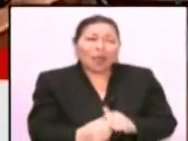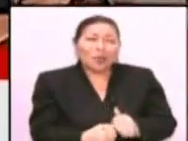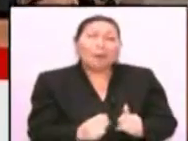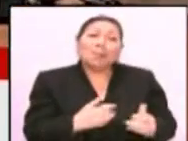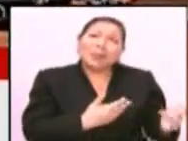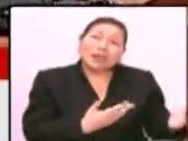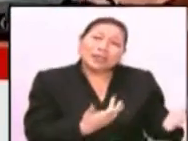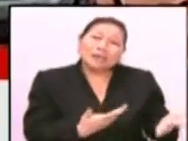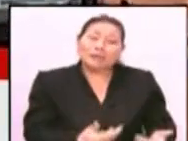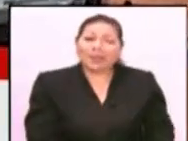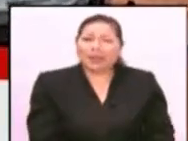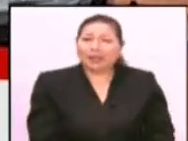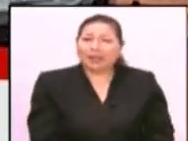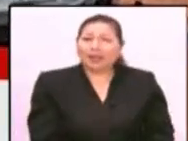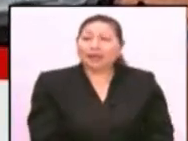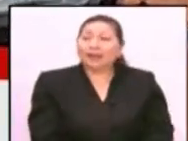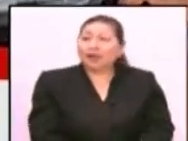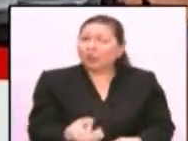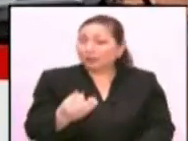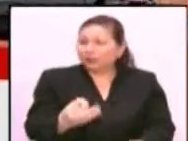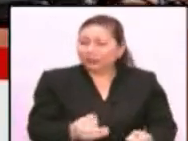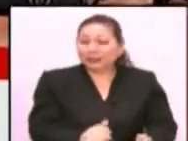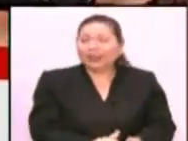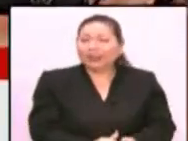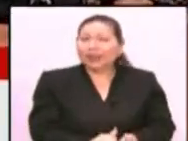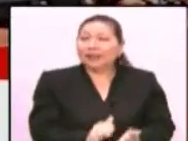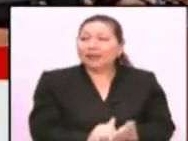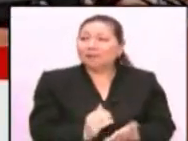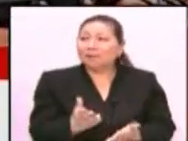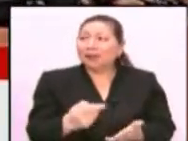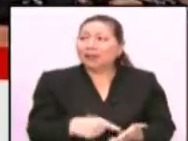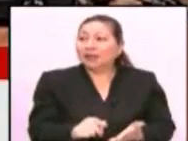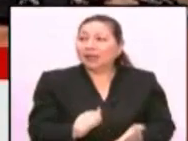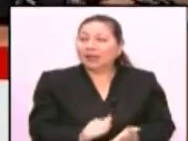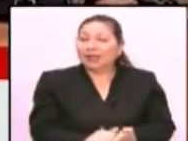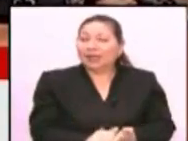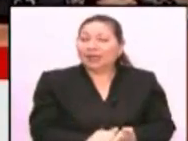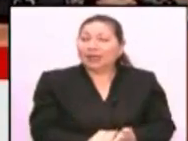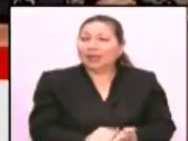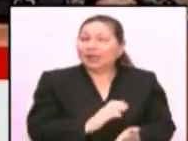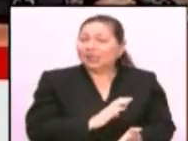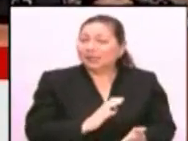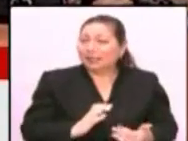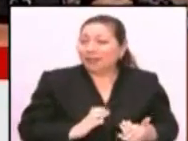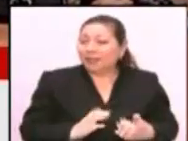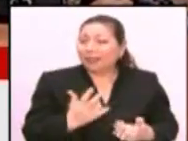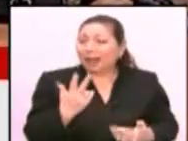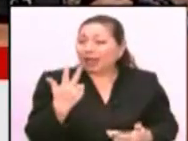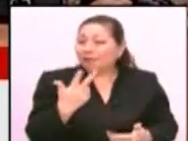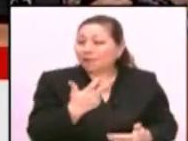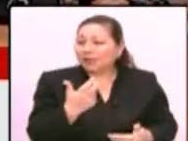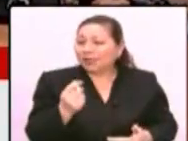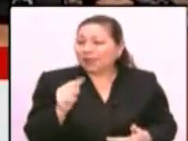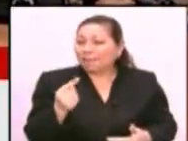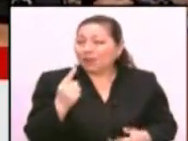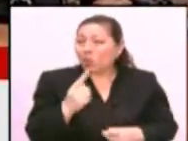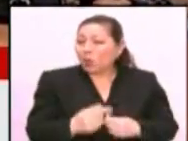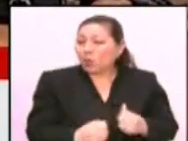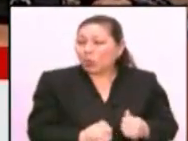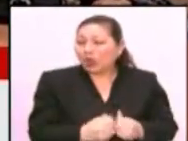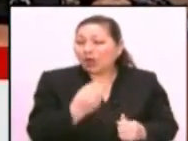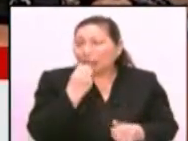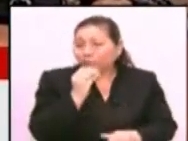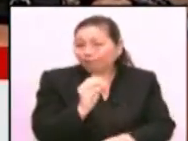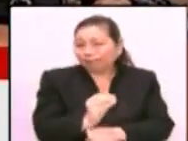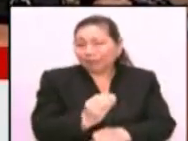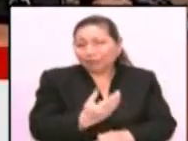tiene que esperar a que lo sentencien, a que lo manden a un penal y encima el Estado tenga que pagar 3.300.000 soles anualmente en